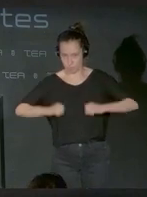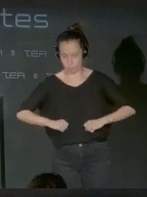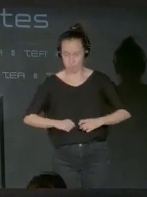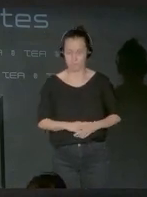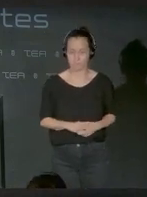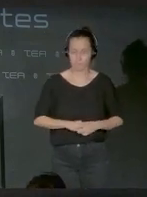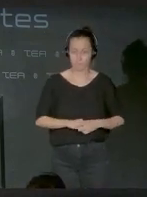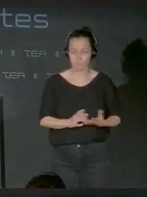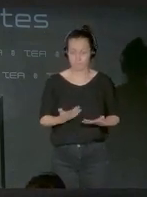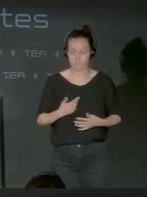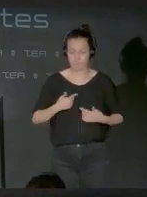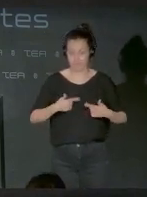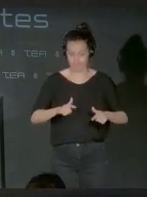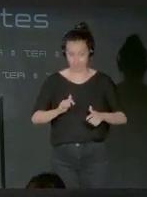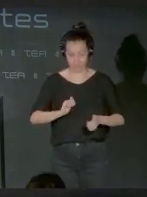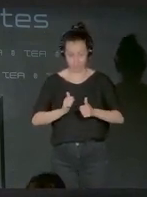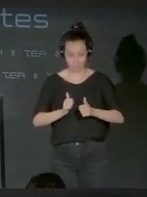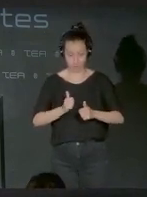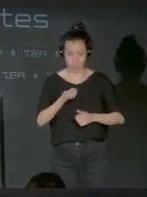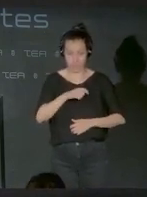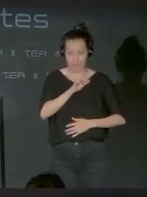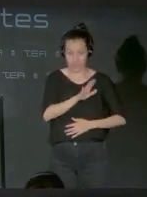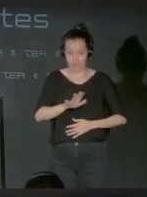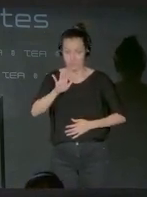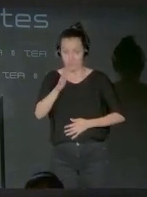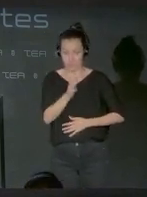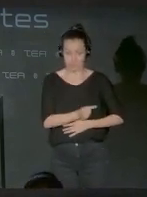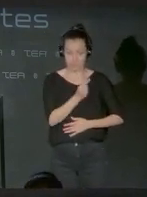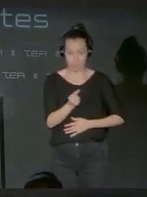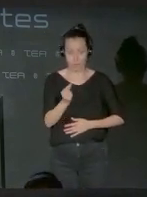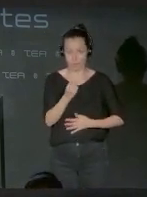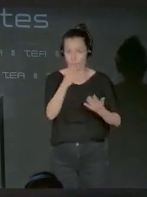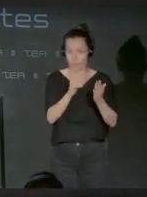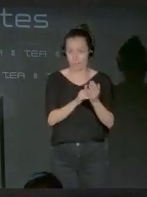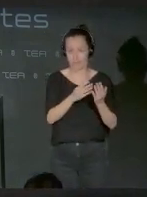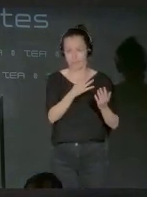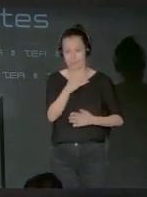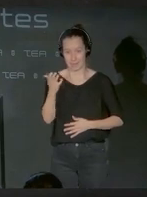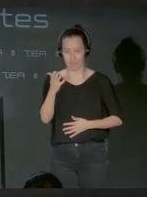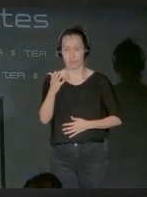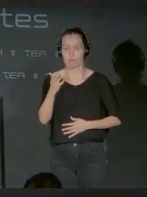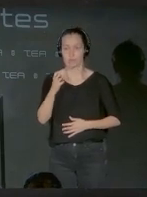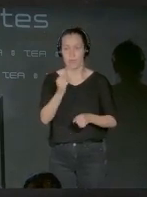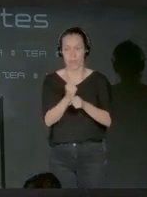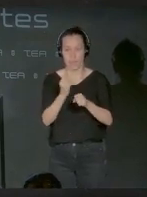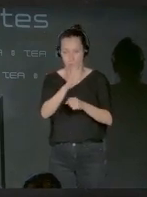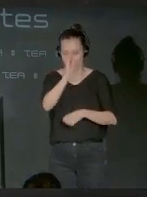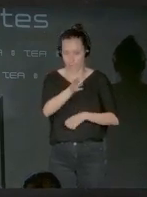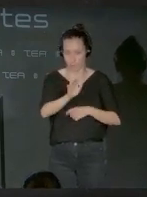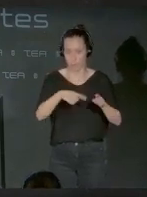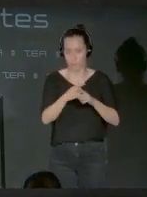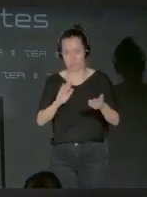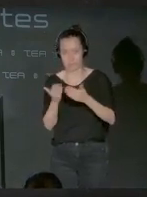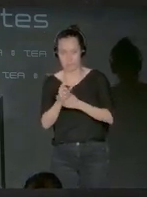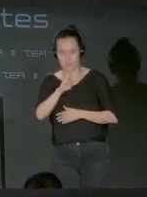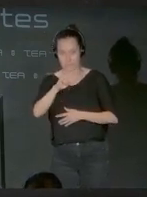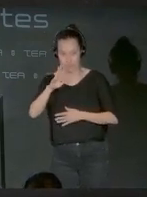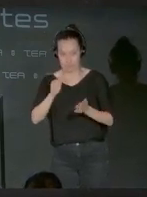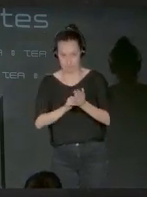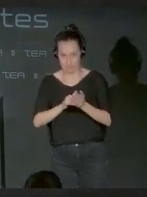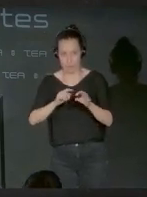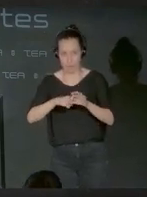en total más de 9.500 empleos directos se calcula que cerca de 23.000 puestos indirectos y